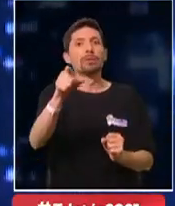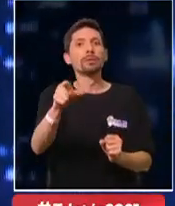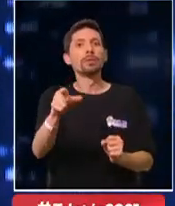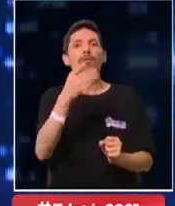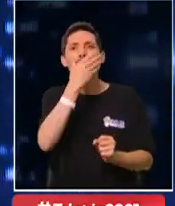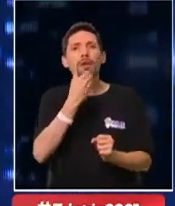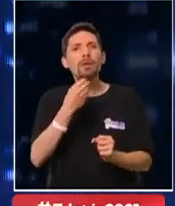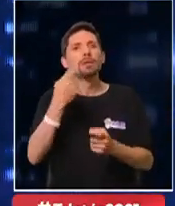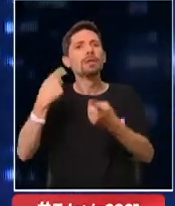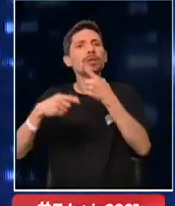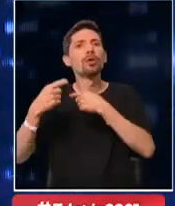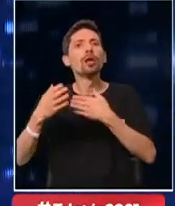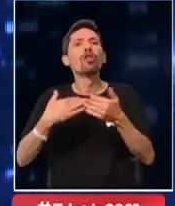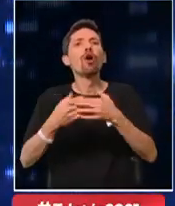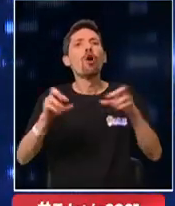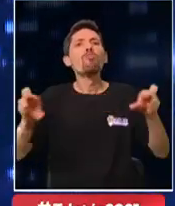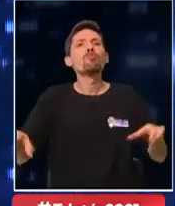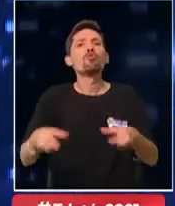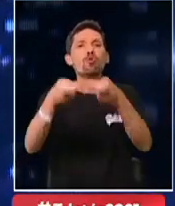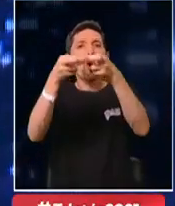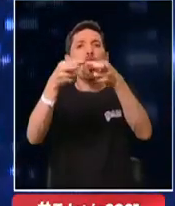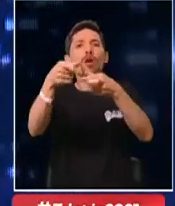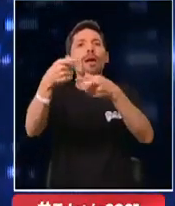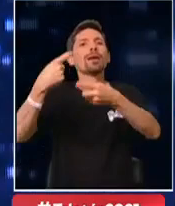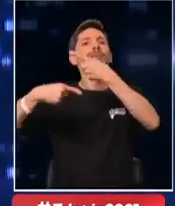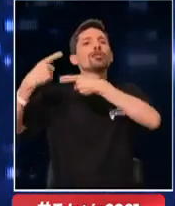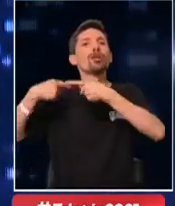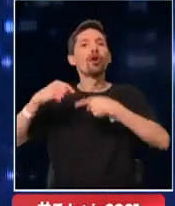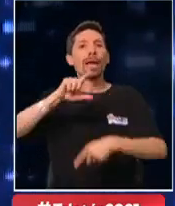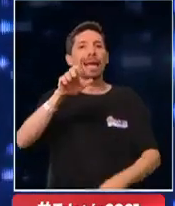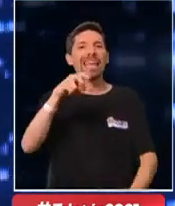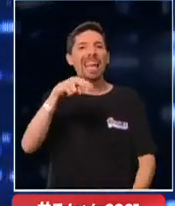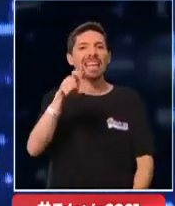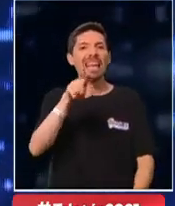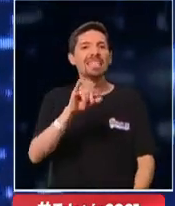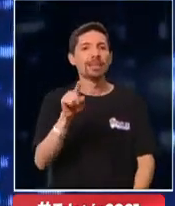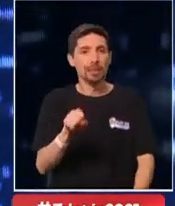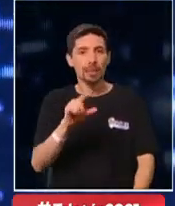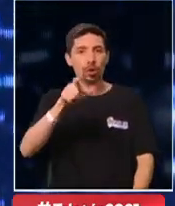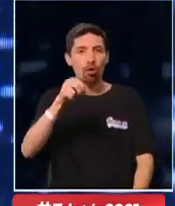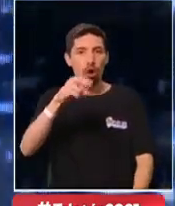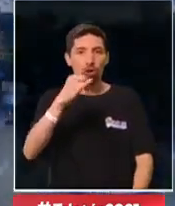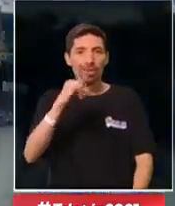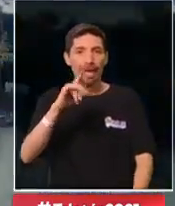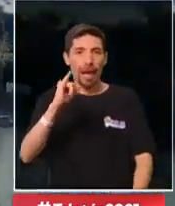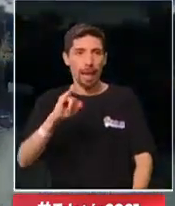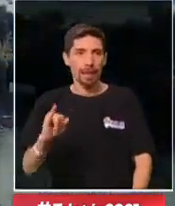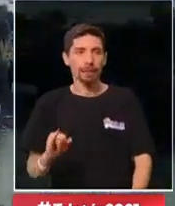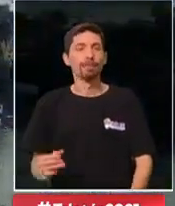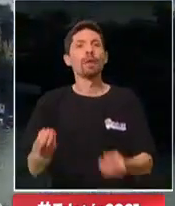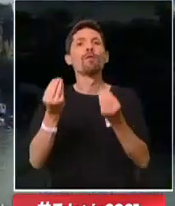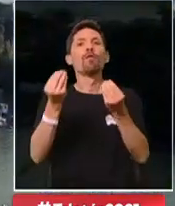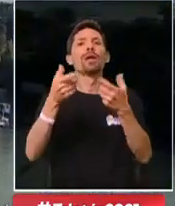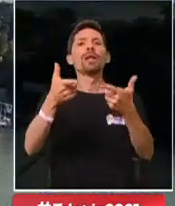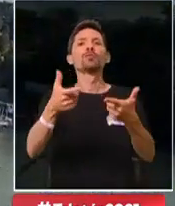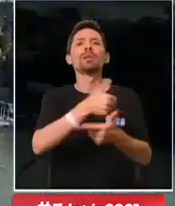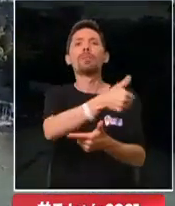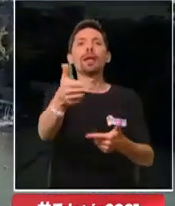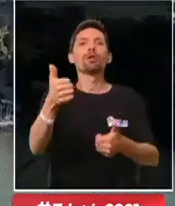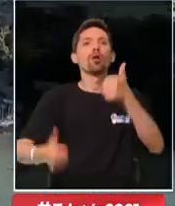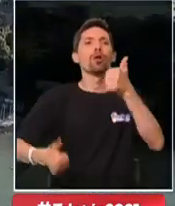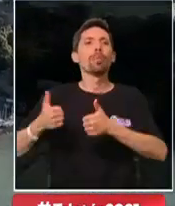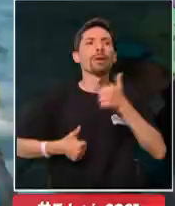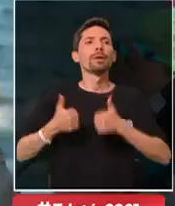en Pucón, la historia de Génesis González. Te invito a verla. Buena suerte para todos los atletas. Entonces